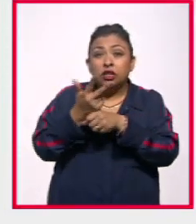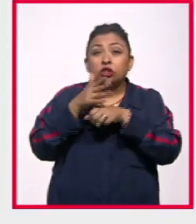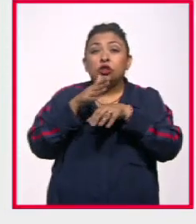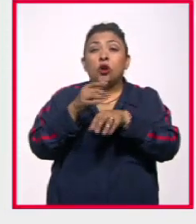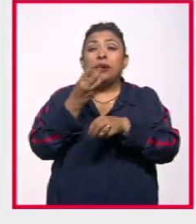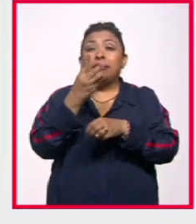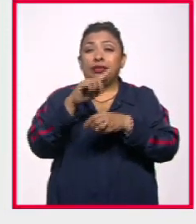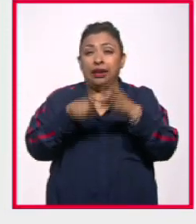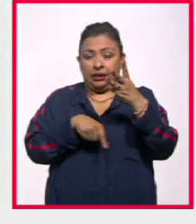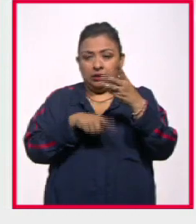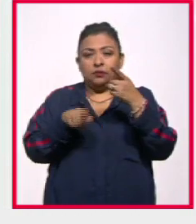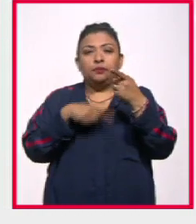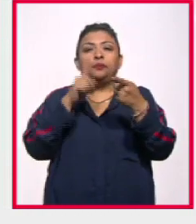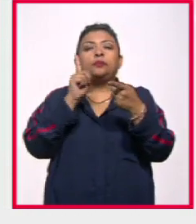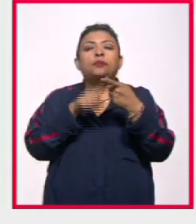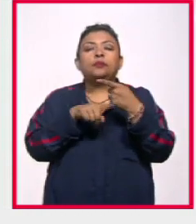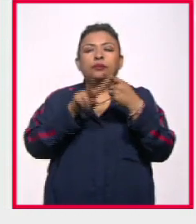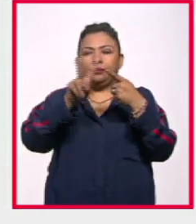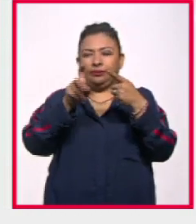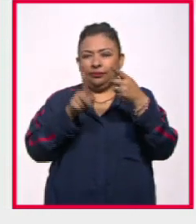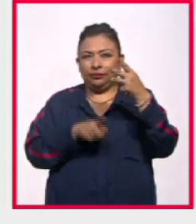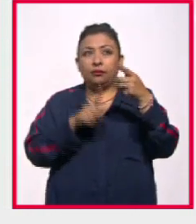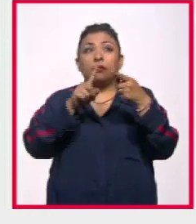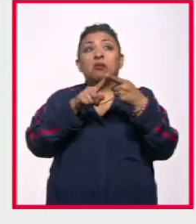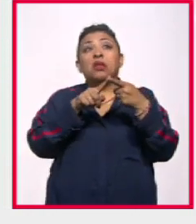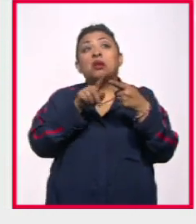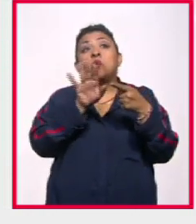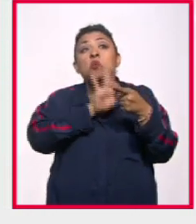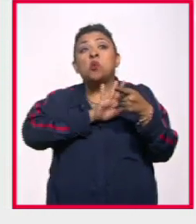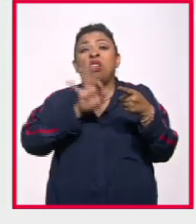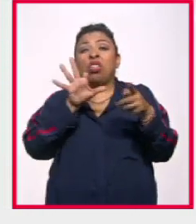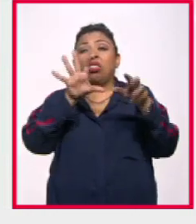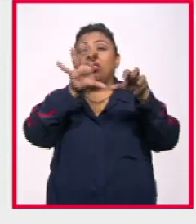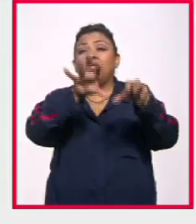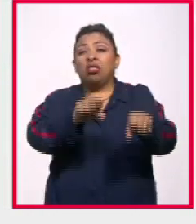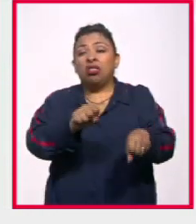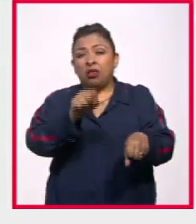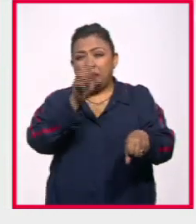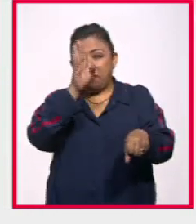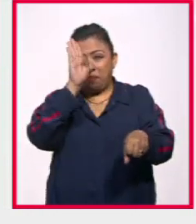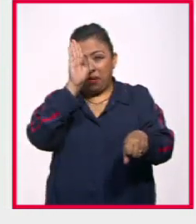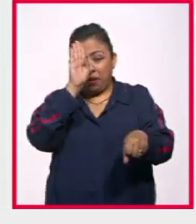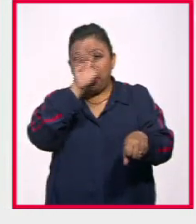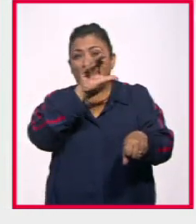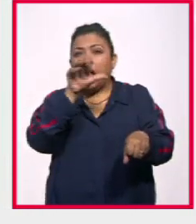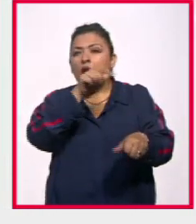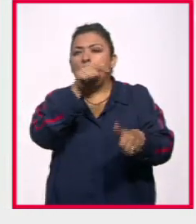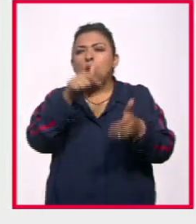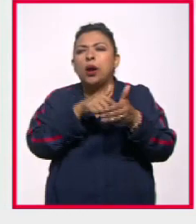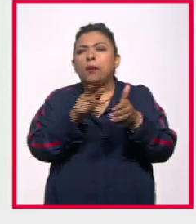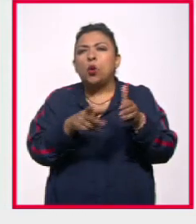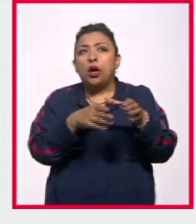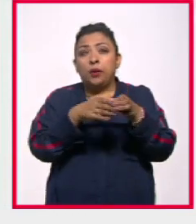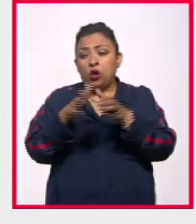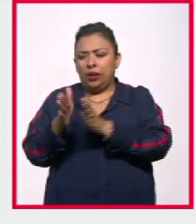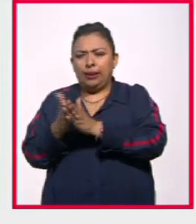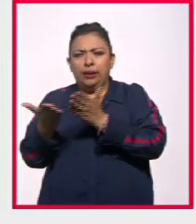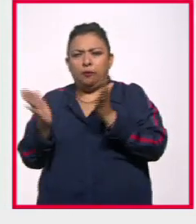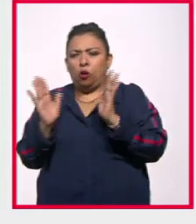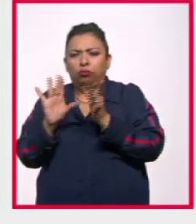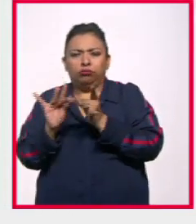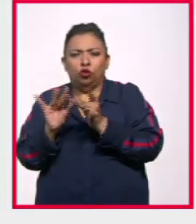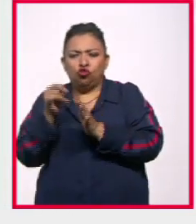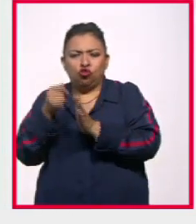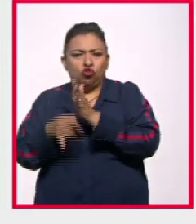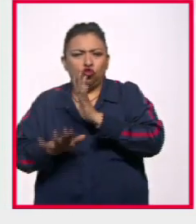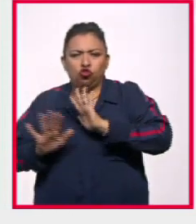torno a tres ejes. El primero de ellos es la latente posibilidad de una invasión de los bárbaros a un pequeño poblado. En el libro el autor no revela muchos